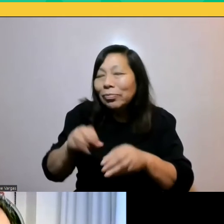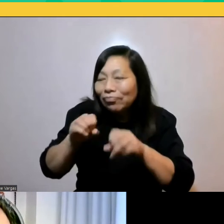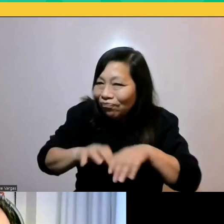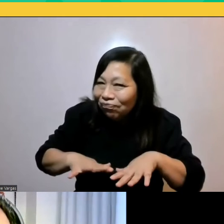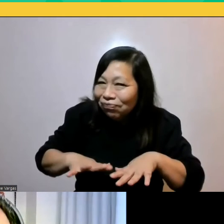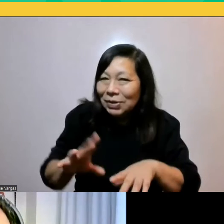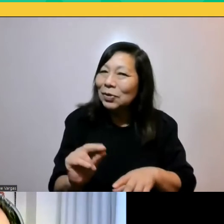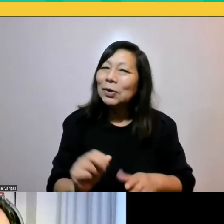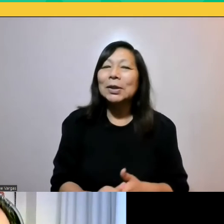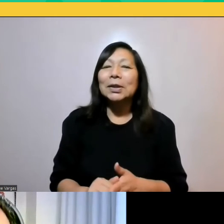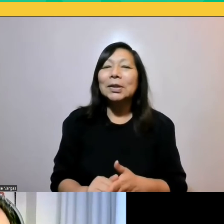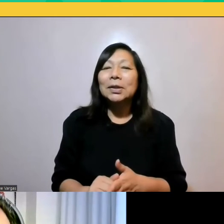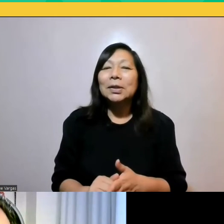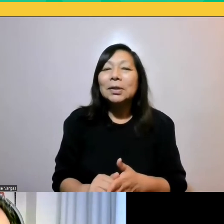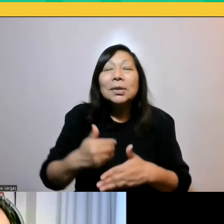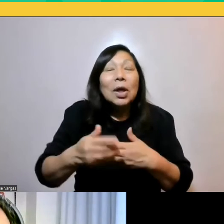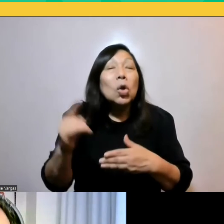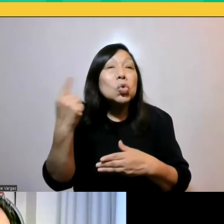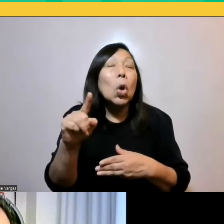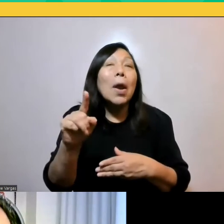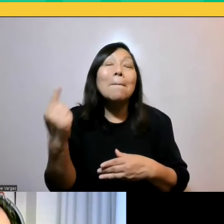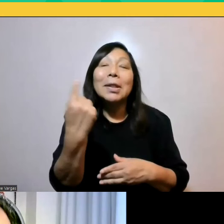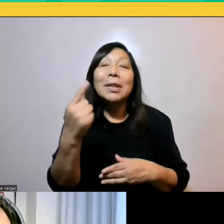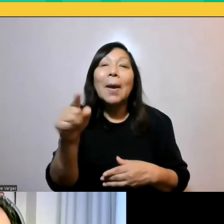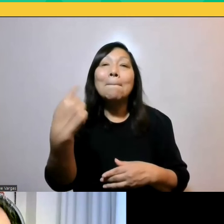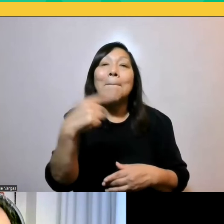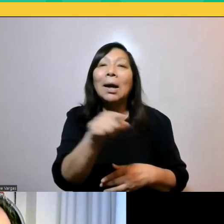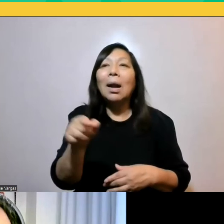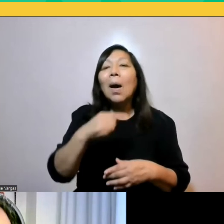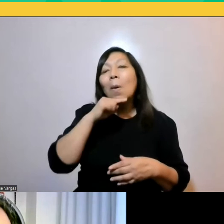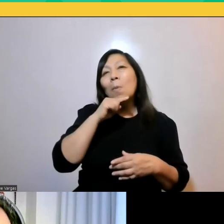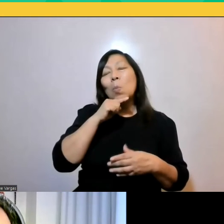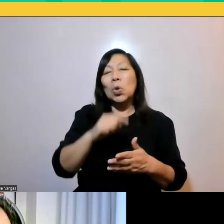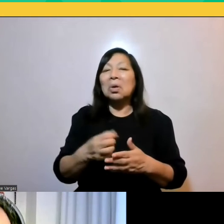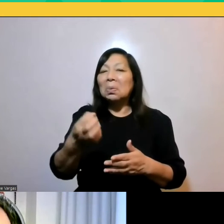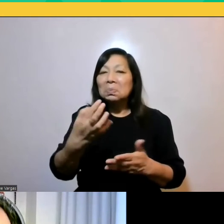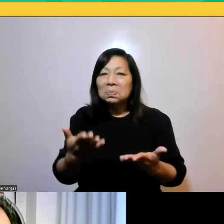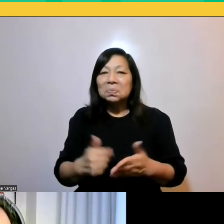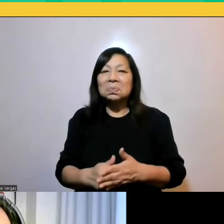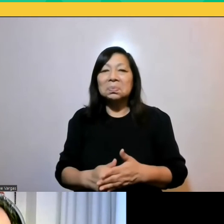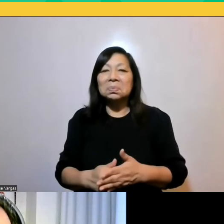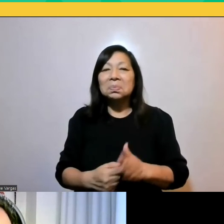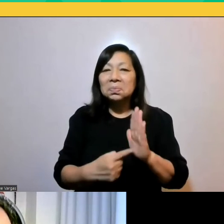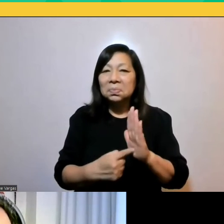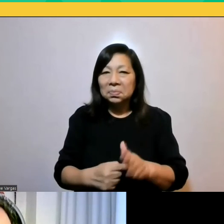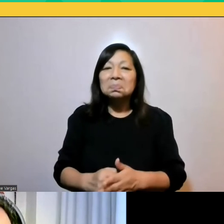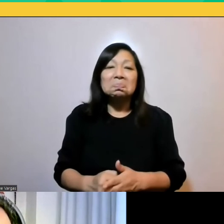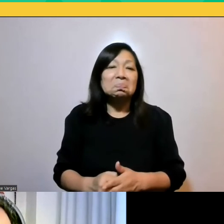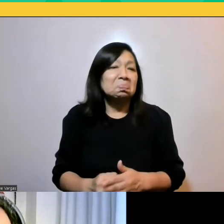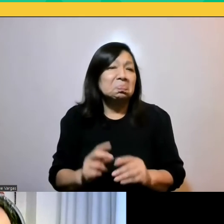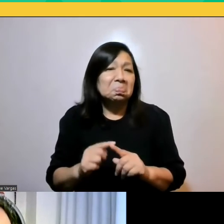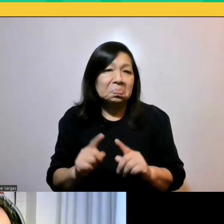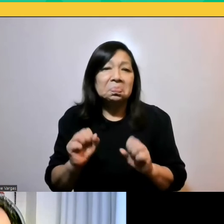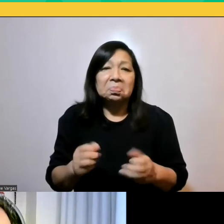sexual. Entonces el tratamiento es solamente para la mujer, porque muchas veces se preguntan si es que hay que tomar algo, si es que la pareja necesita tomar algo. En estos